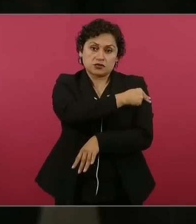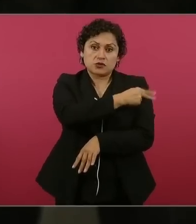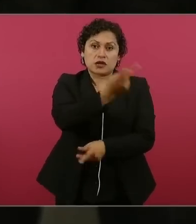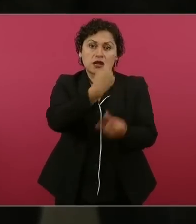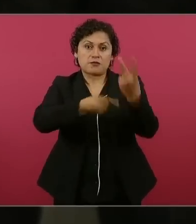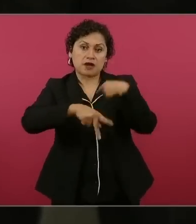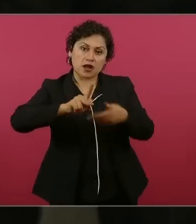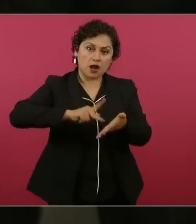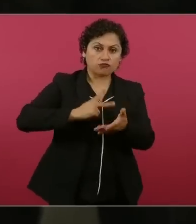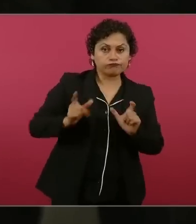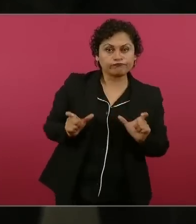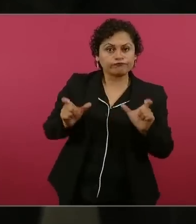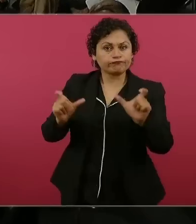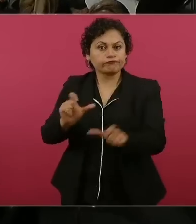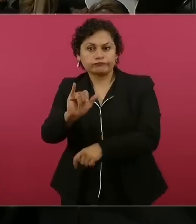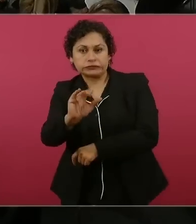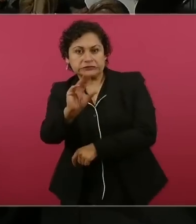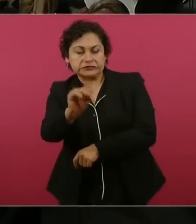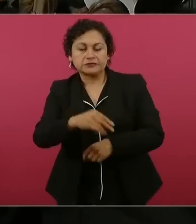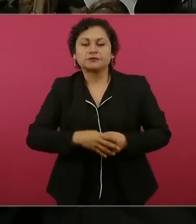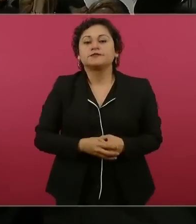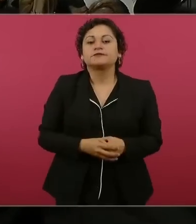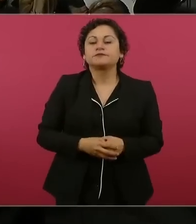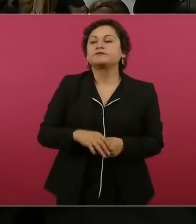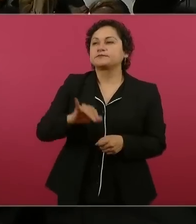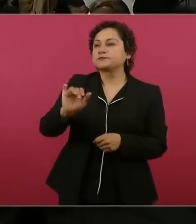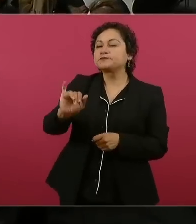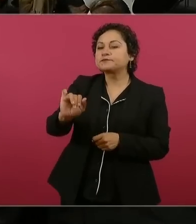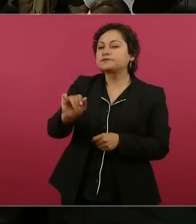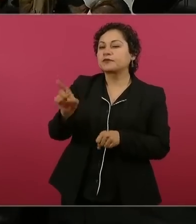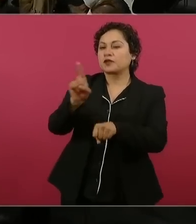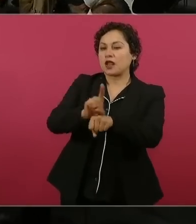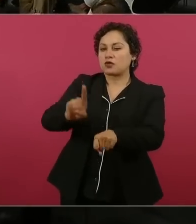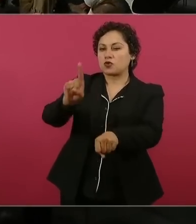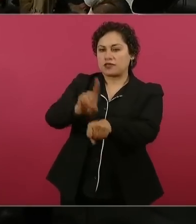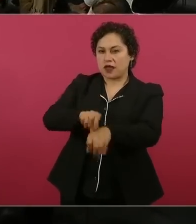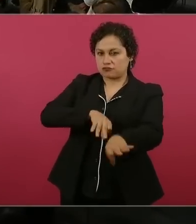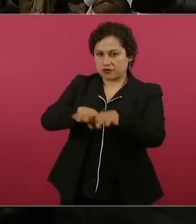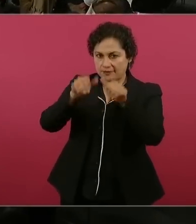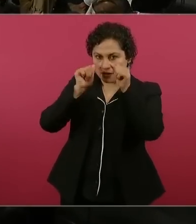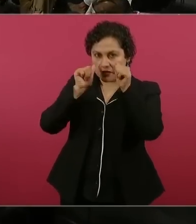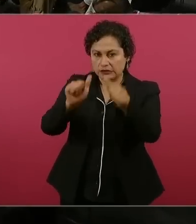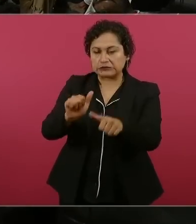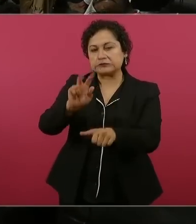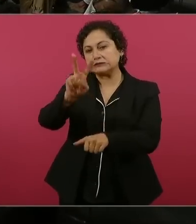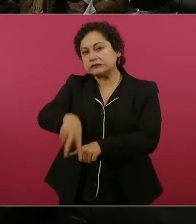esa es mi primera pregunta. Sí, se está trabajando todos los días. Fue muy lamentable lo de ayer del metro.